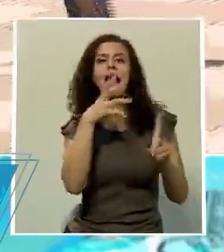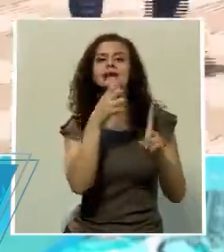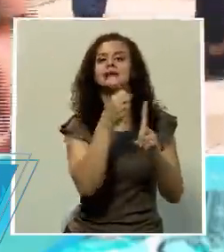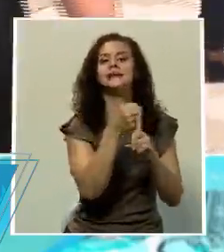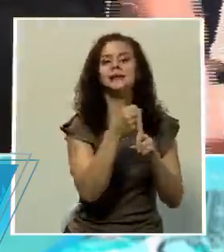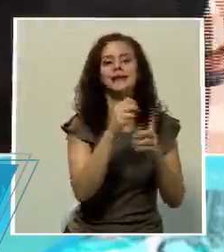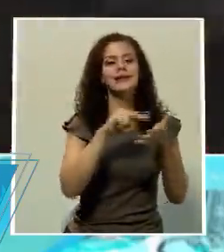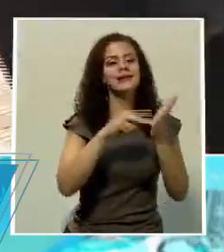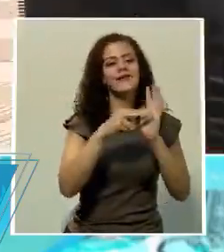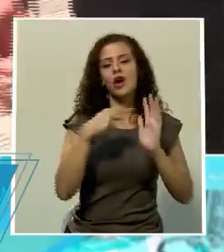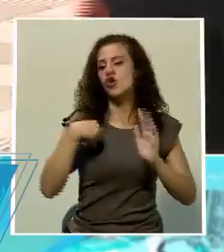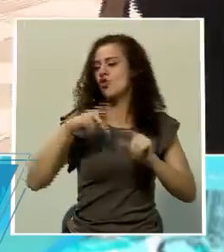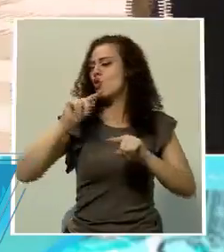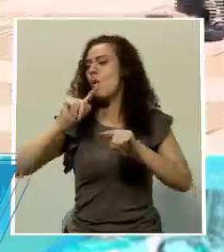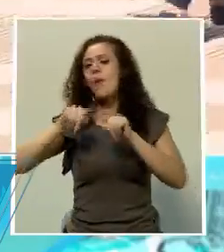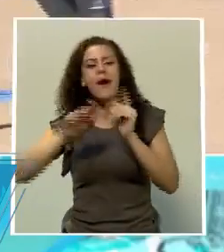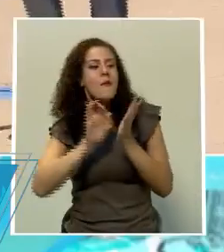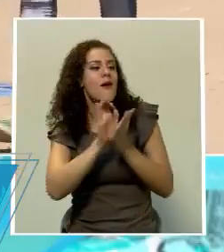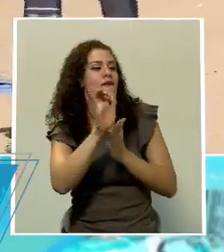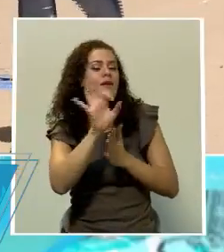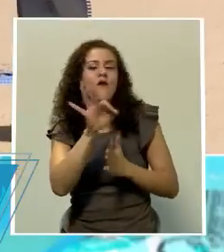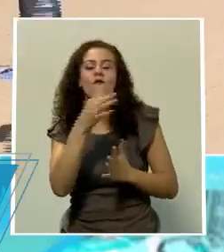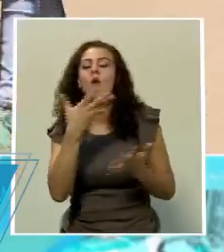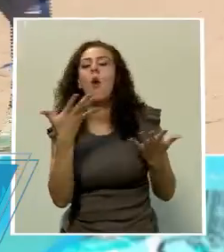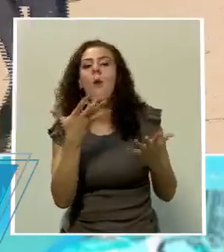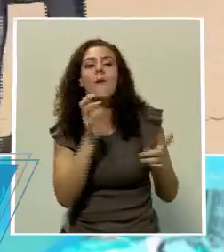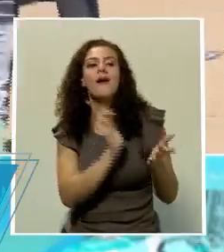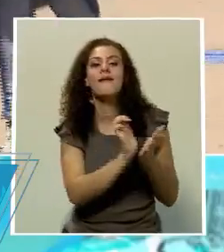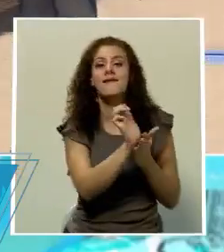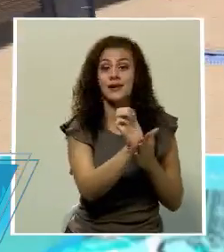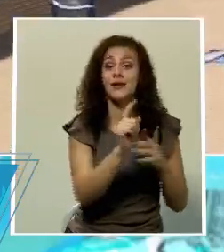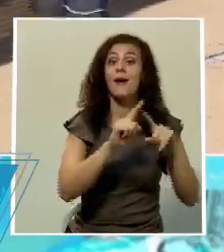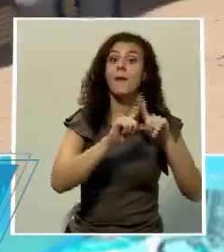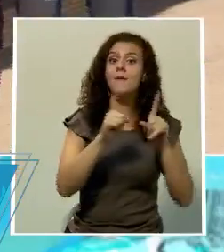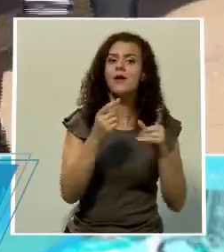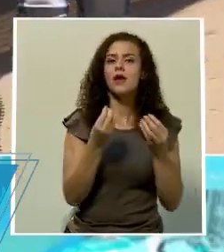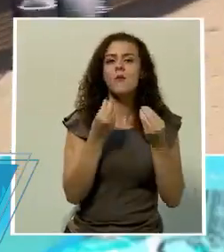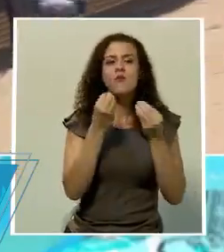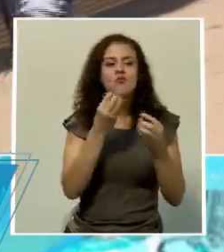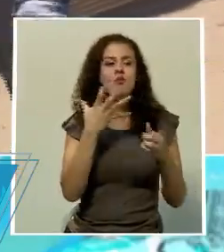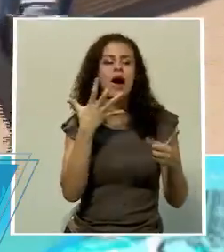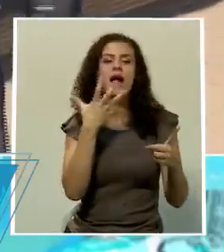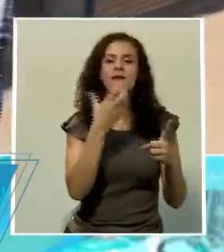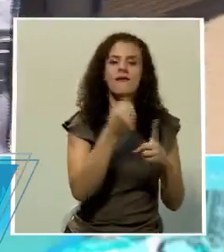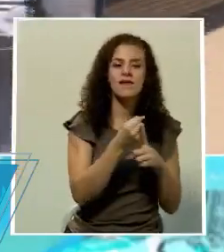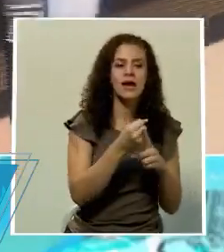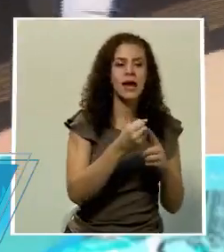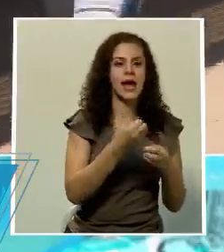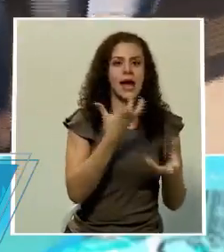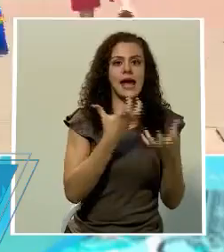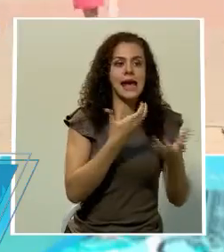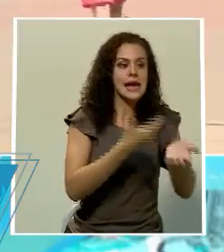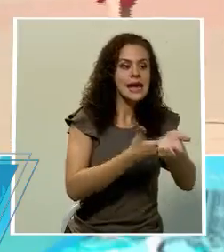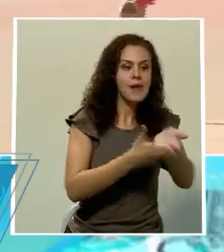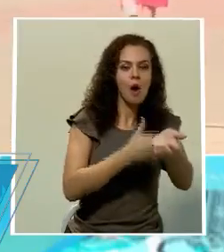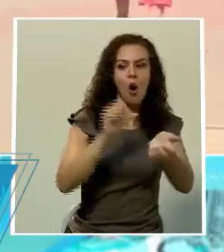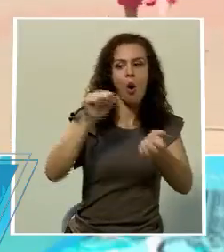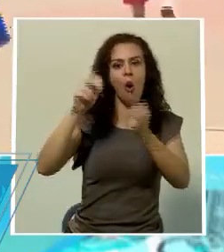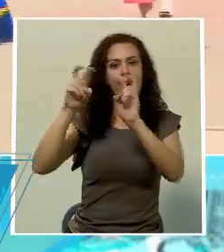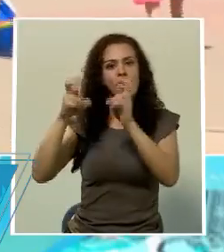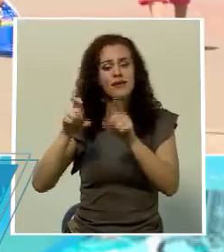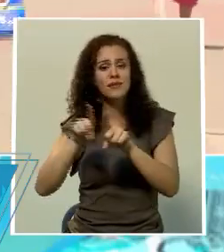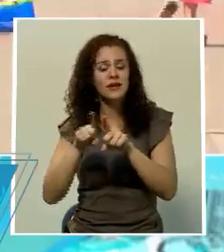es algo que nosotros no podemos evitar de ninguna forma. Y hay muchas lesiones, tanto en quemaduras como en otros